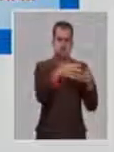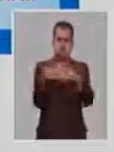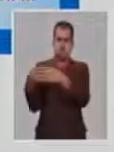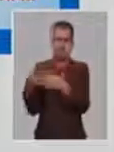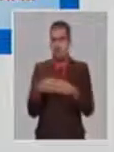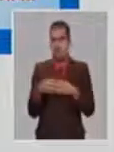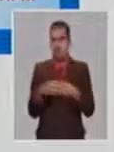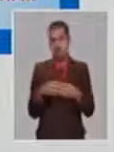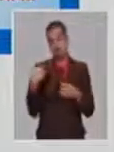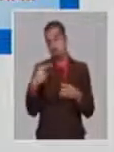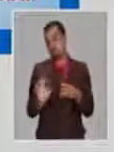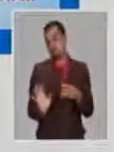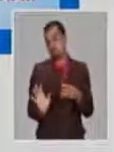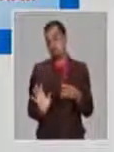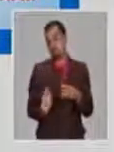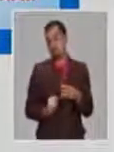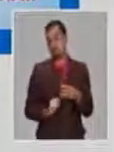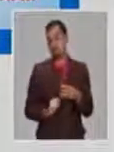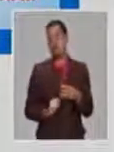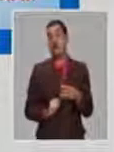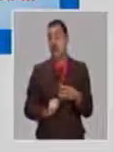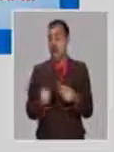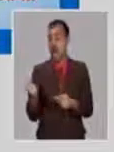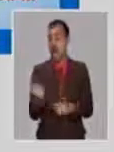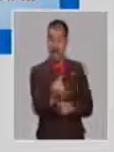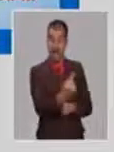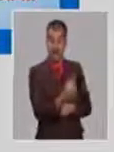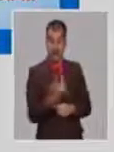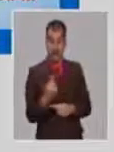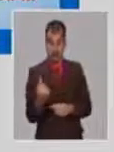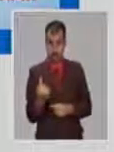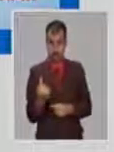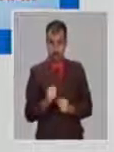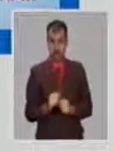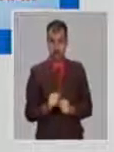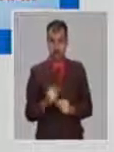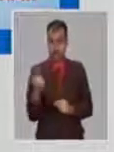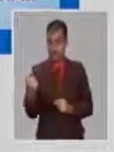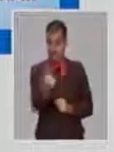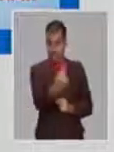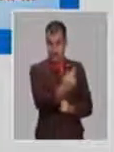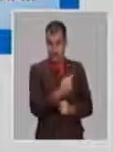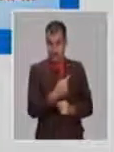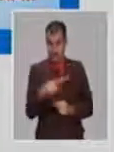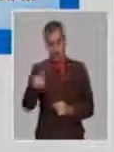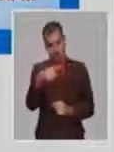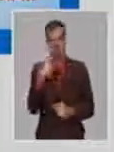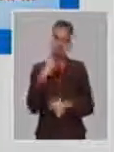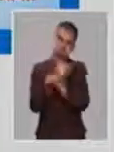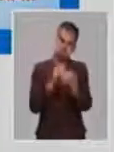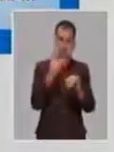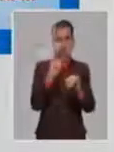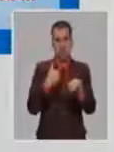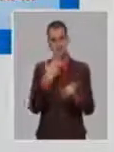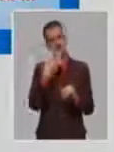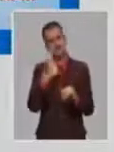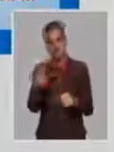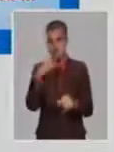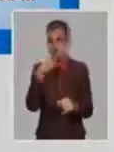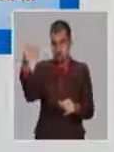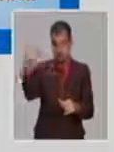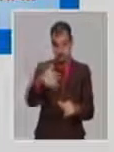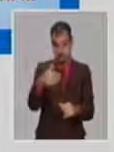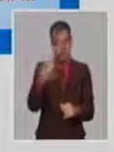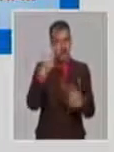cada grupo. Pero a cada grupo, desde el punto de vista ético, es decir, a todos los sujetos van a recibir información de cuáles son sus beneficios